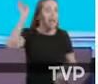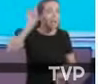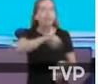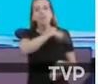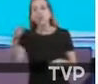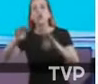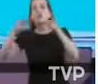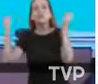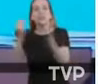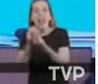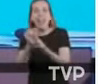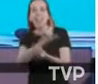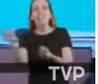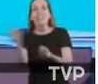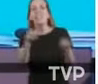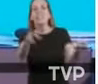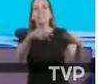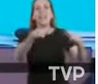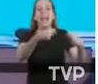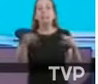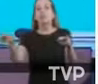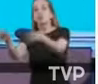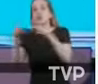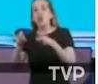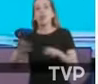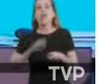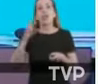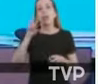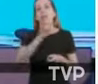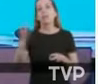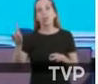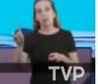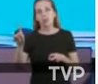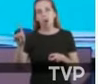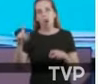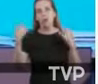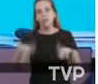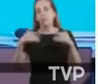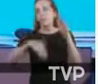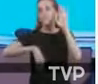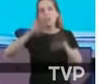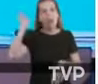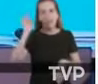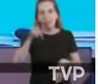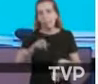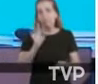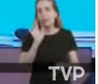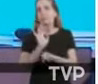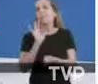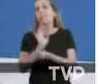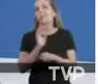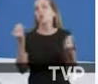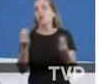que fue muy grande, fue muy alto en el año 2021, que produjo el país en tal año. Algo como que a